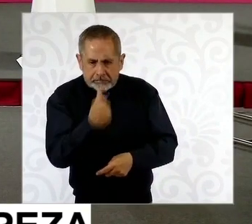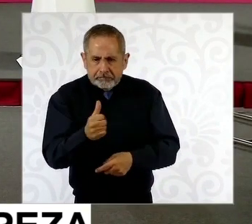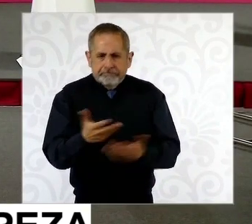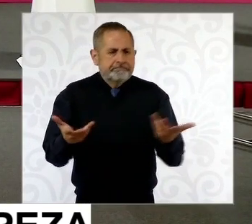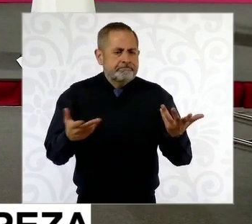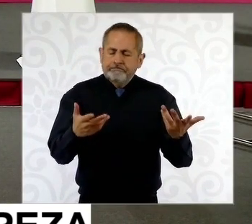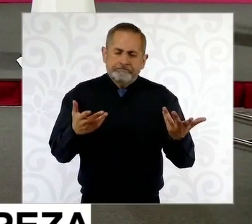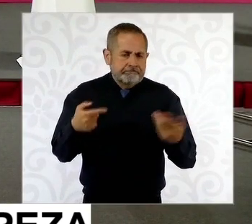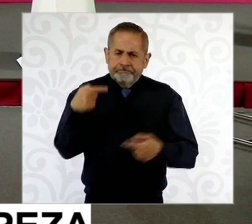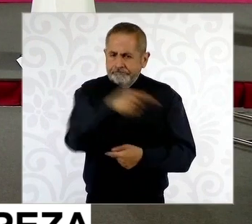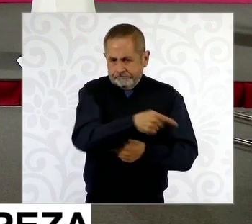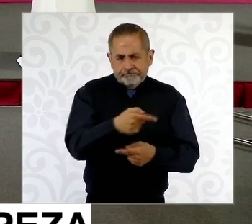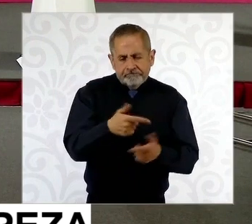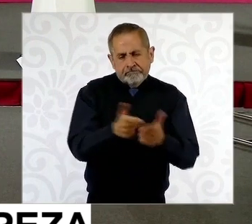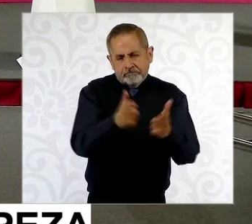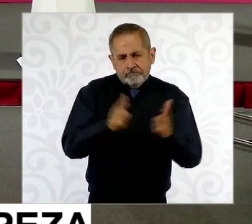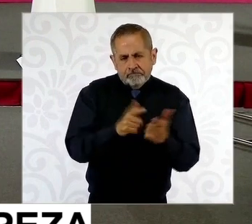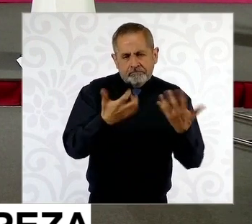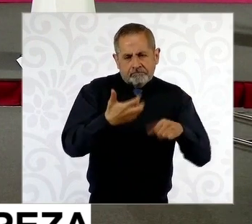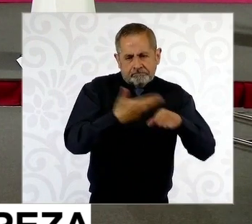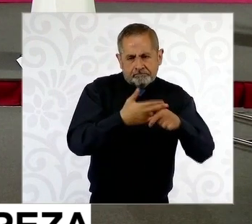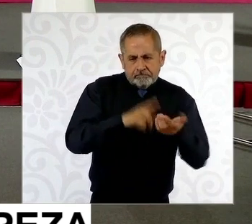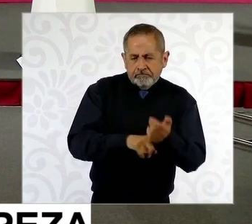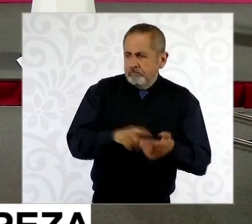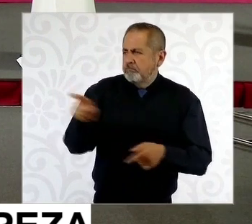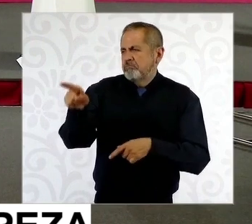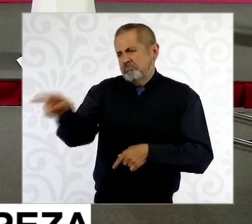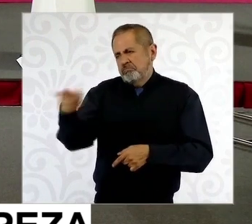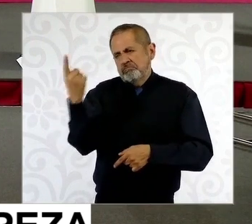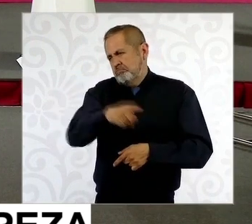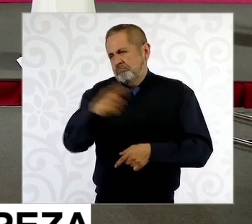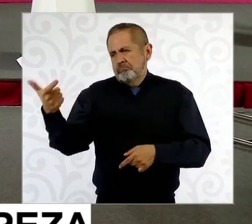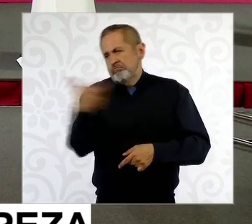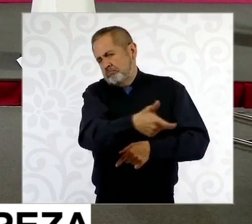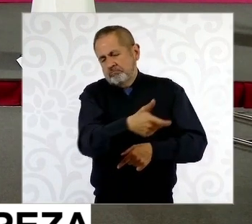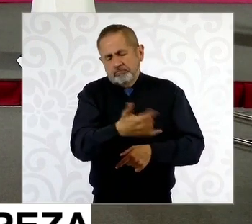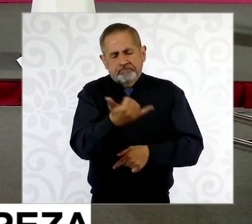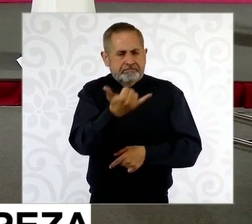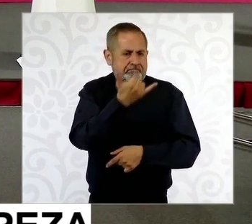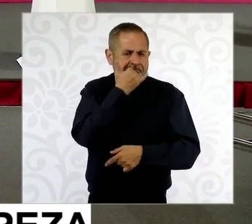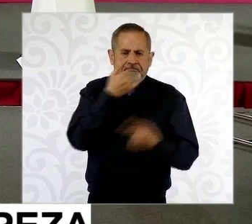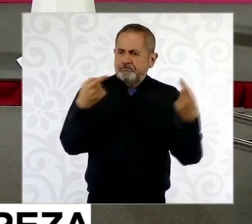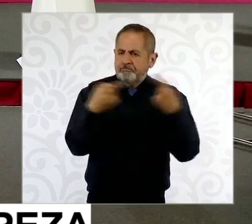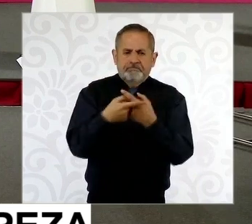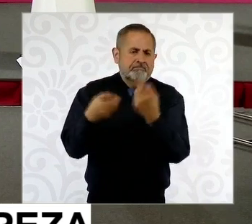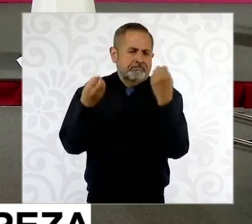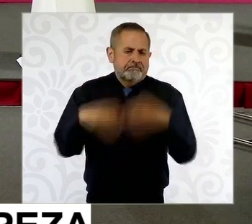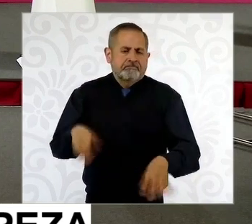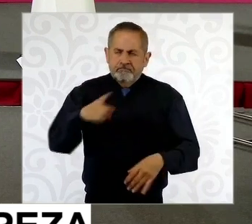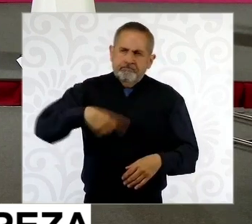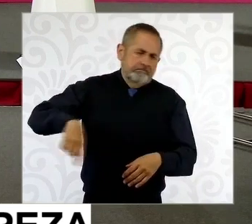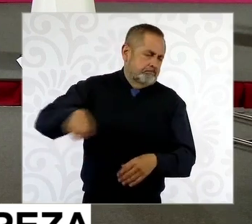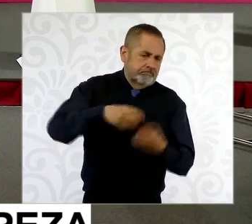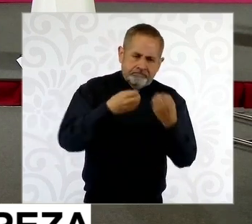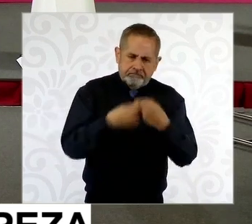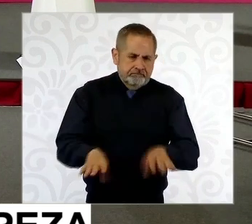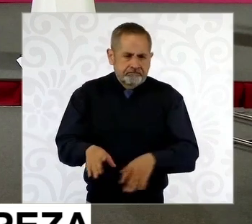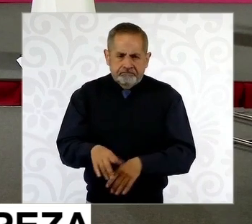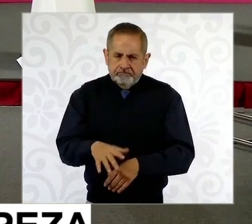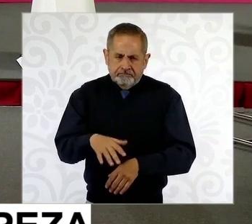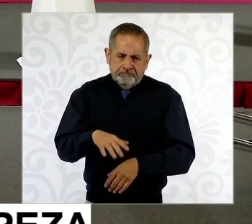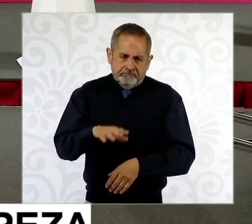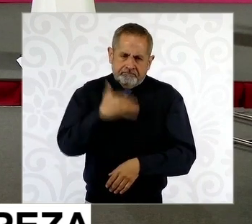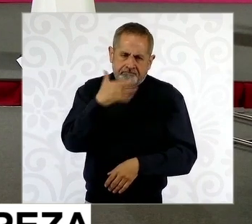sector empresarial afectó al fondo de vivienda y, por lo tanto, al ahorro de los trabajadores. La que sigue, por